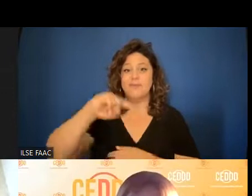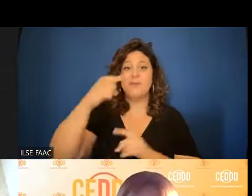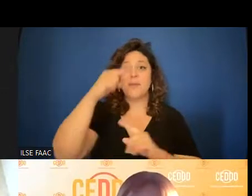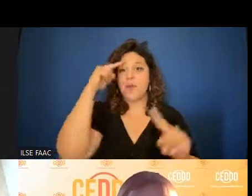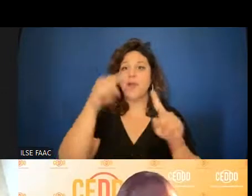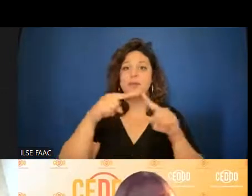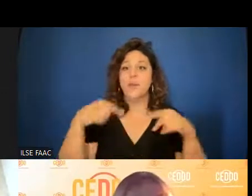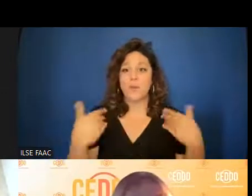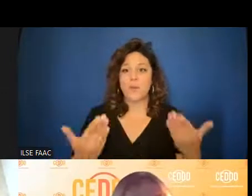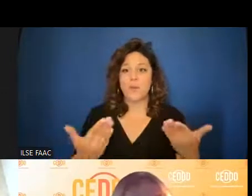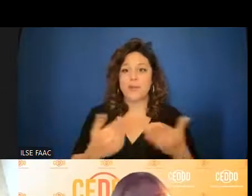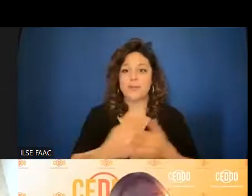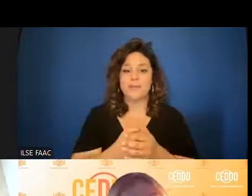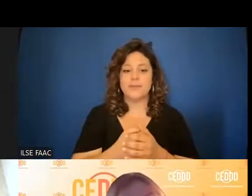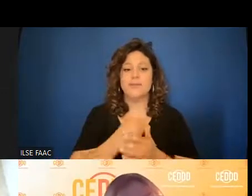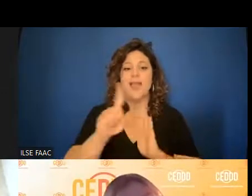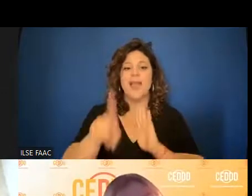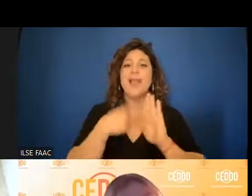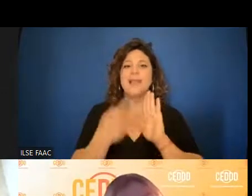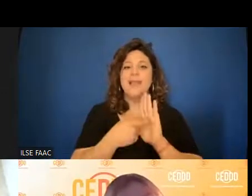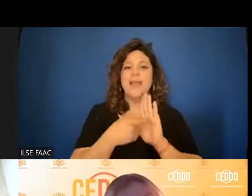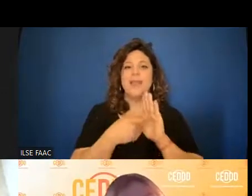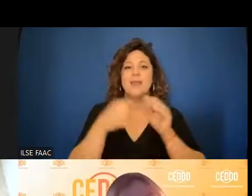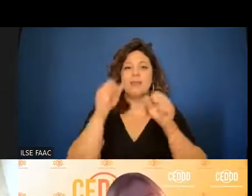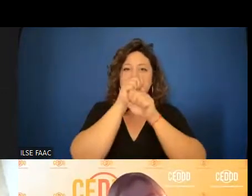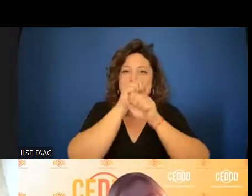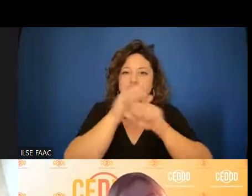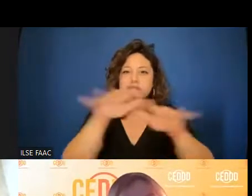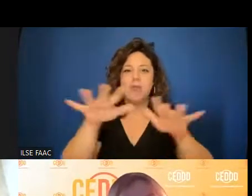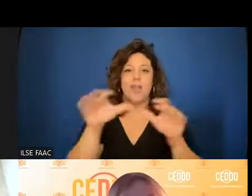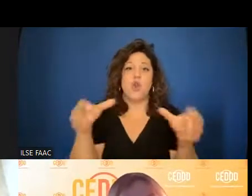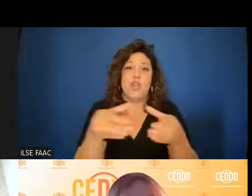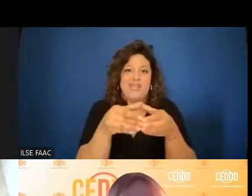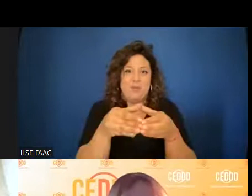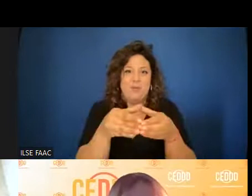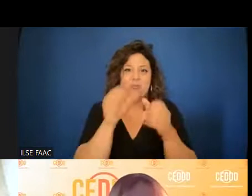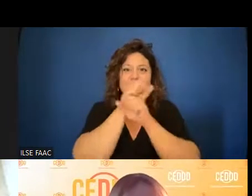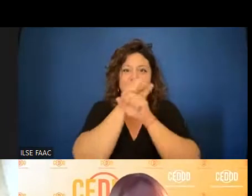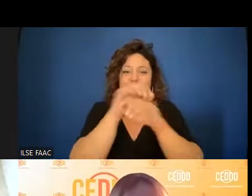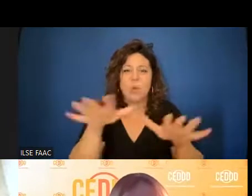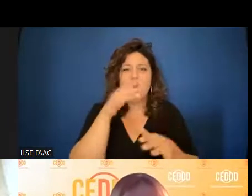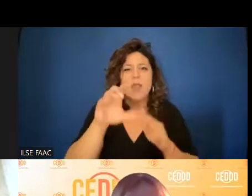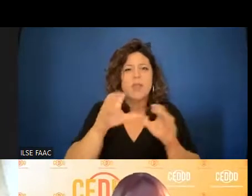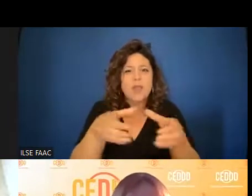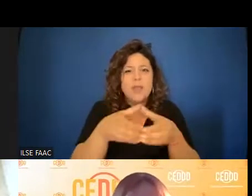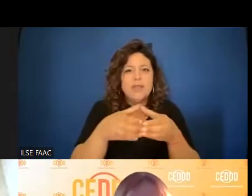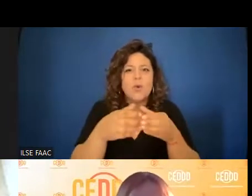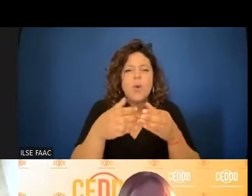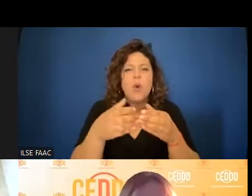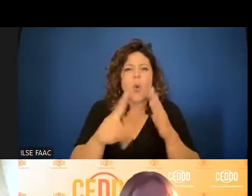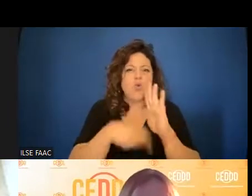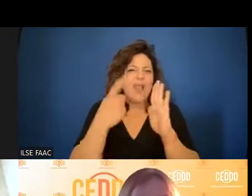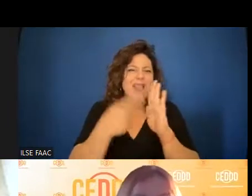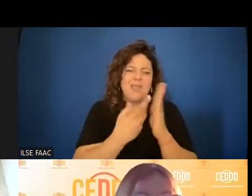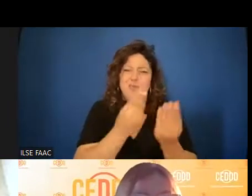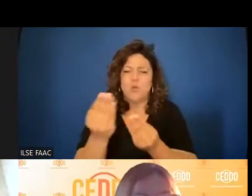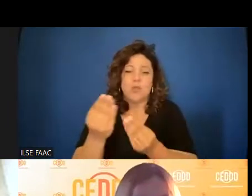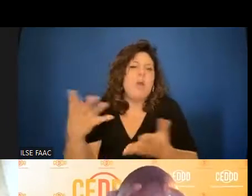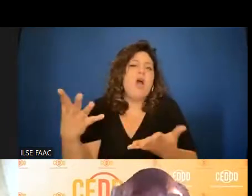participación en este Consejo Sectorial Jurídico, donde efectivamente hemos visto